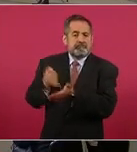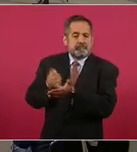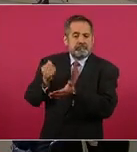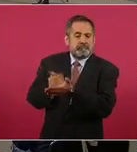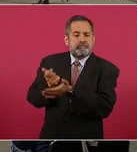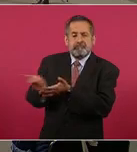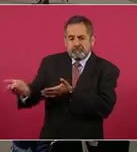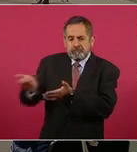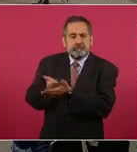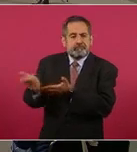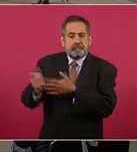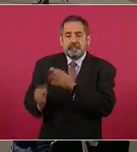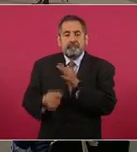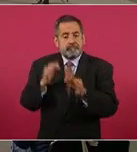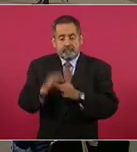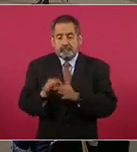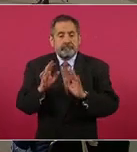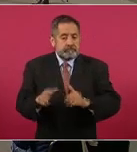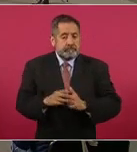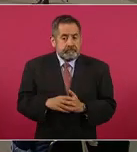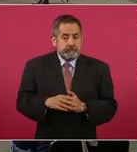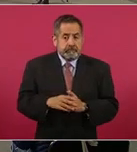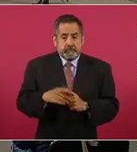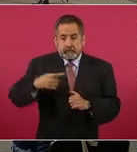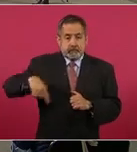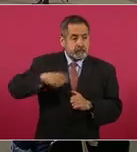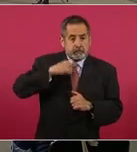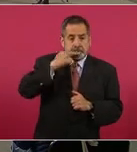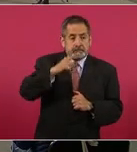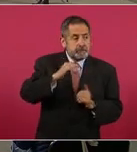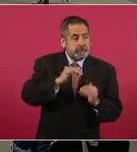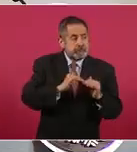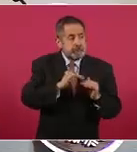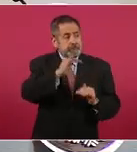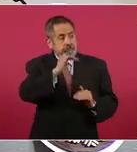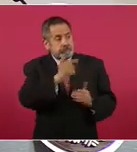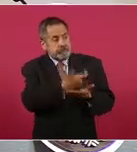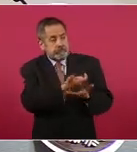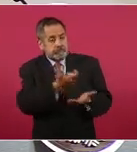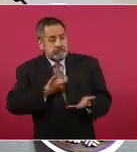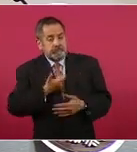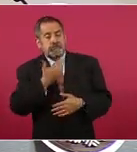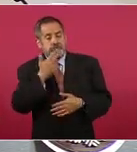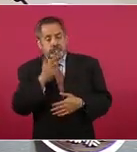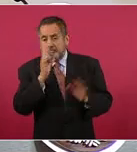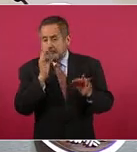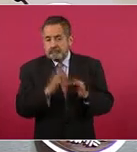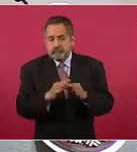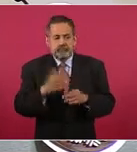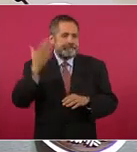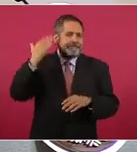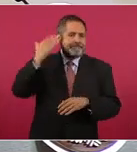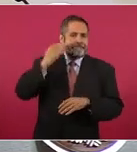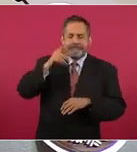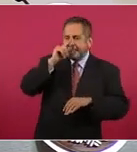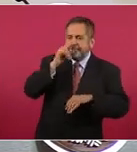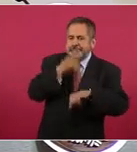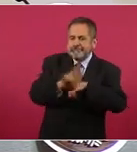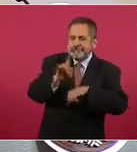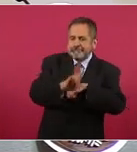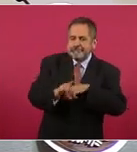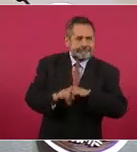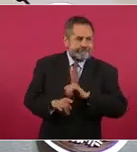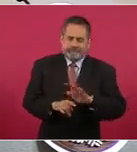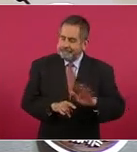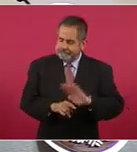podemos observar que hay un ligero crecimiento en la recaudación, porque esas fallas o faltas que estaban cometiendo,